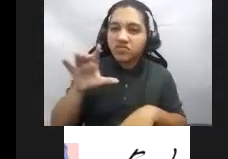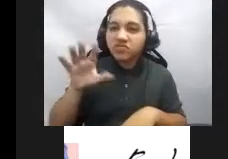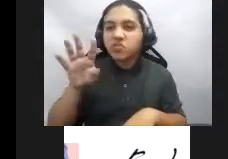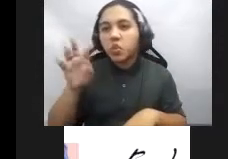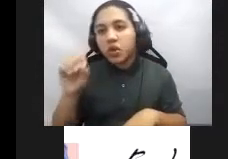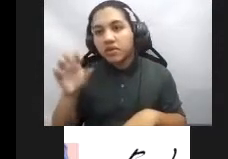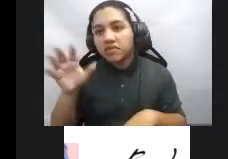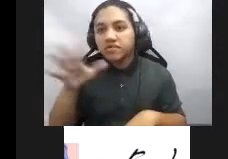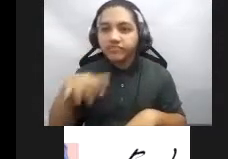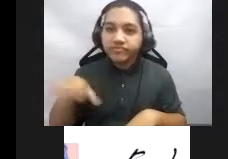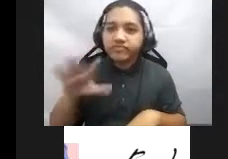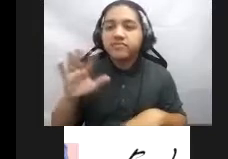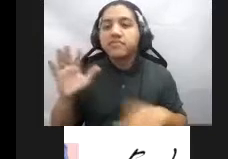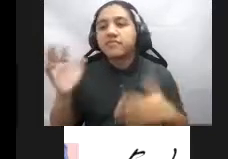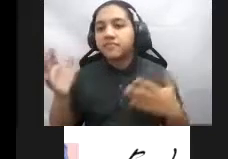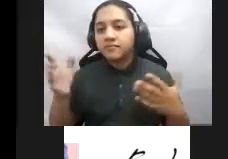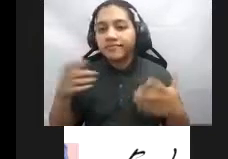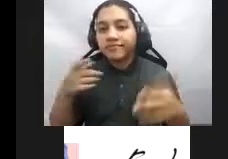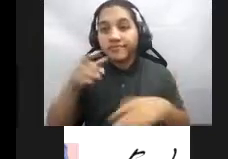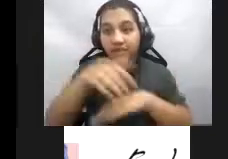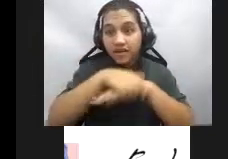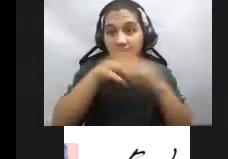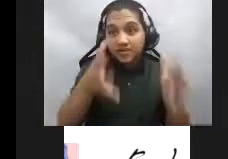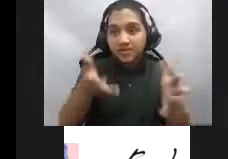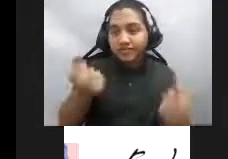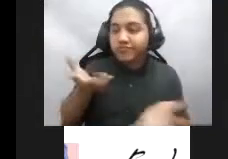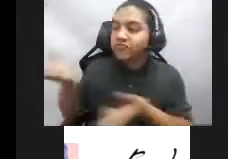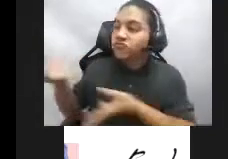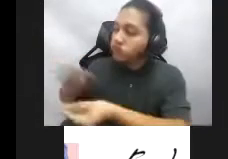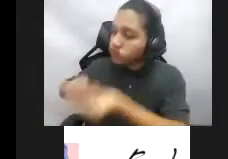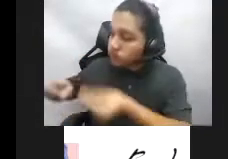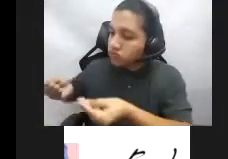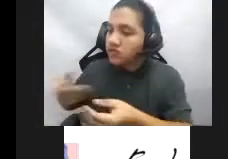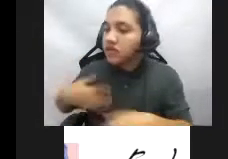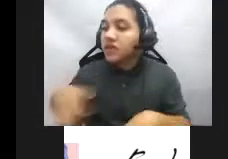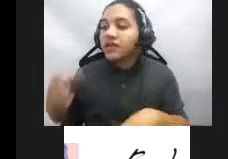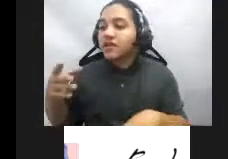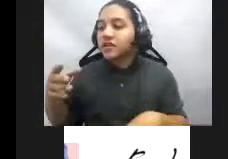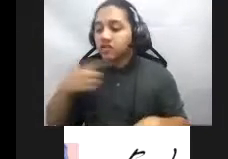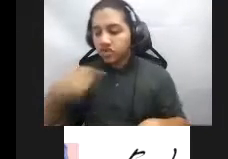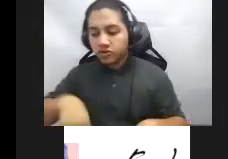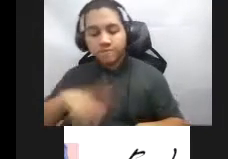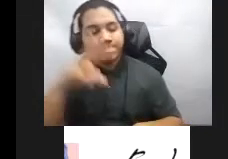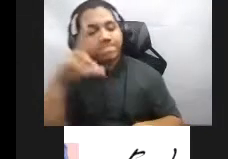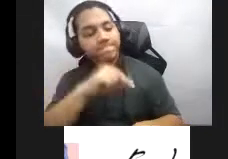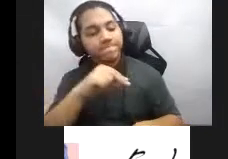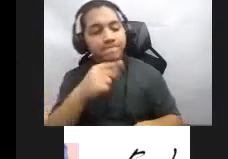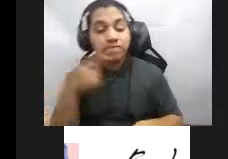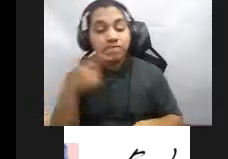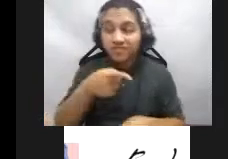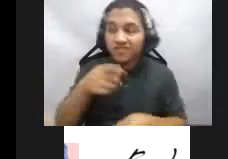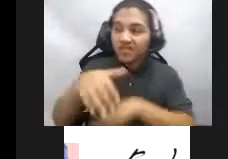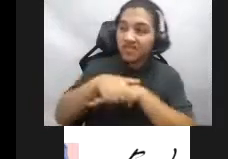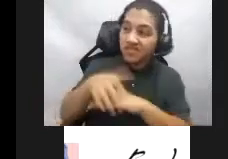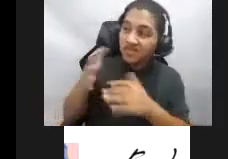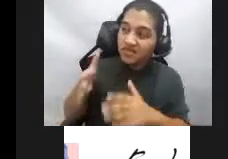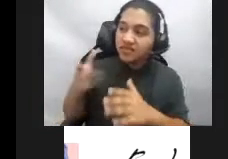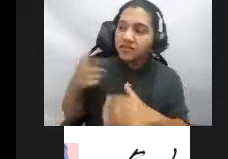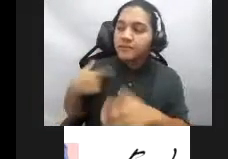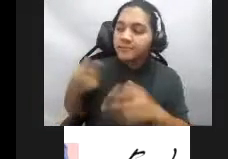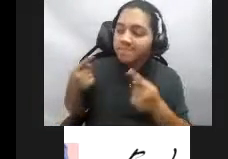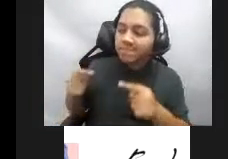los ingleses quieren comercializar con los chinos le dicen que no, y los ingleses buscan la manera de establecer